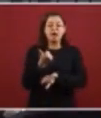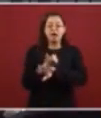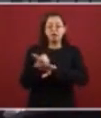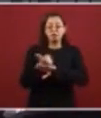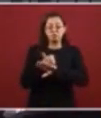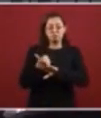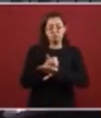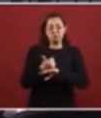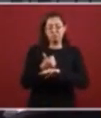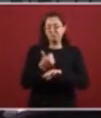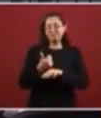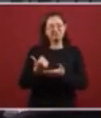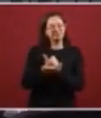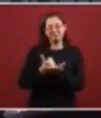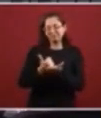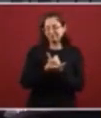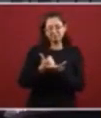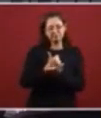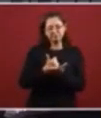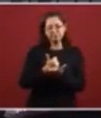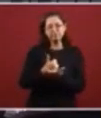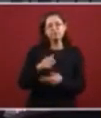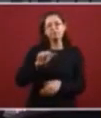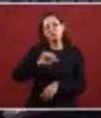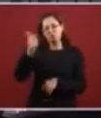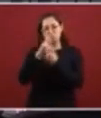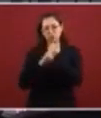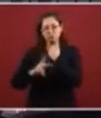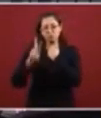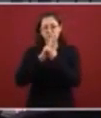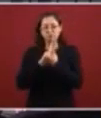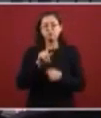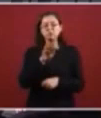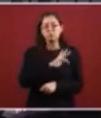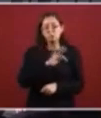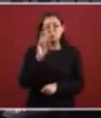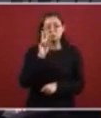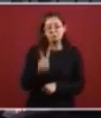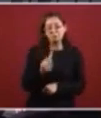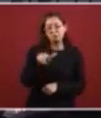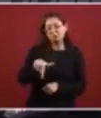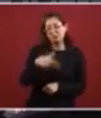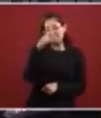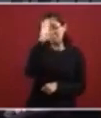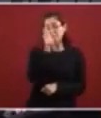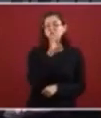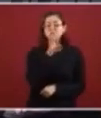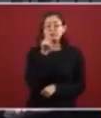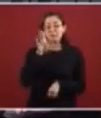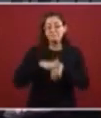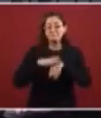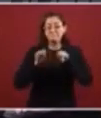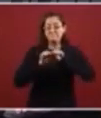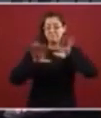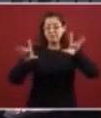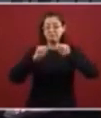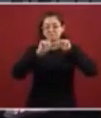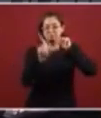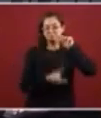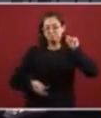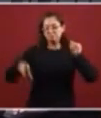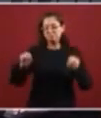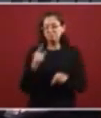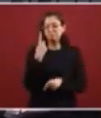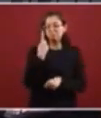lo que observamos es que al filo de las 12 el 31 se convierte en trending topic a nivel nacional baja hacia el mediodía del